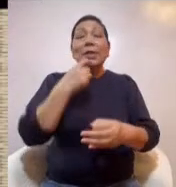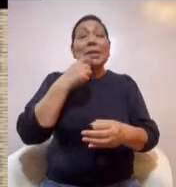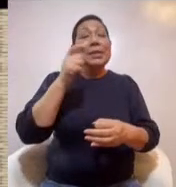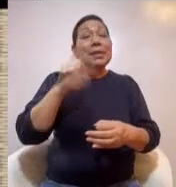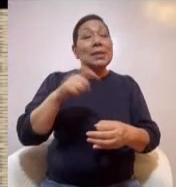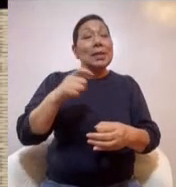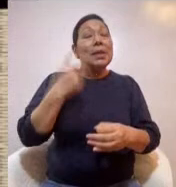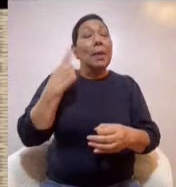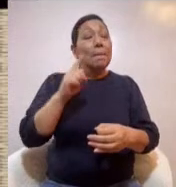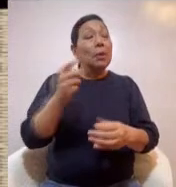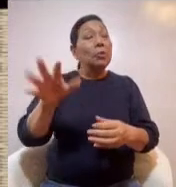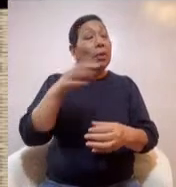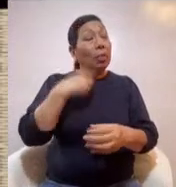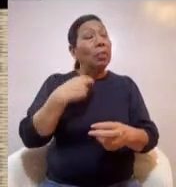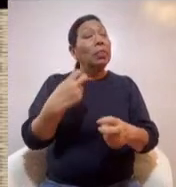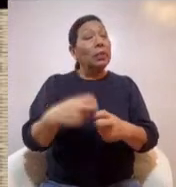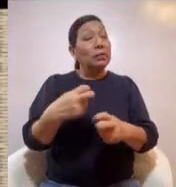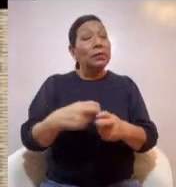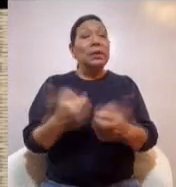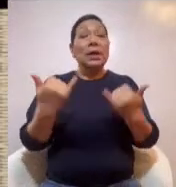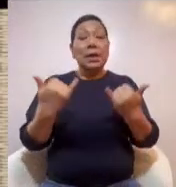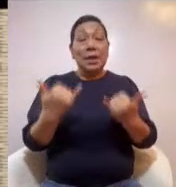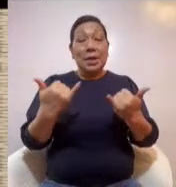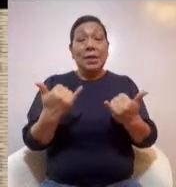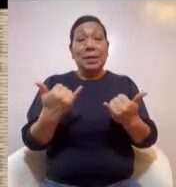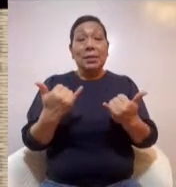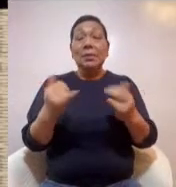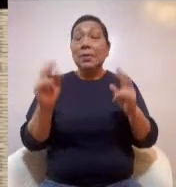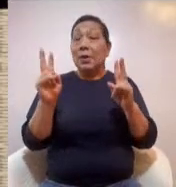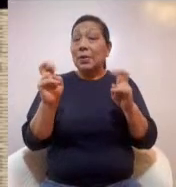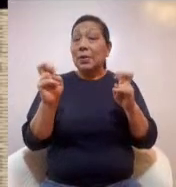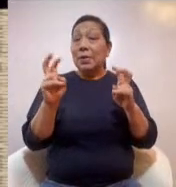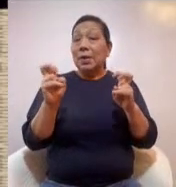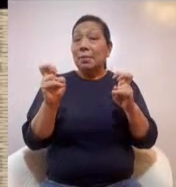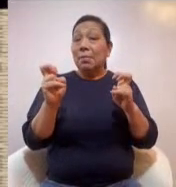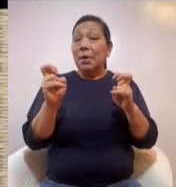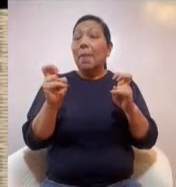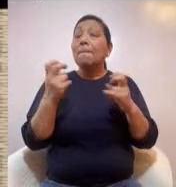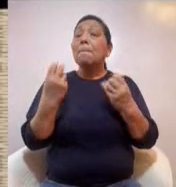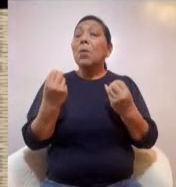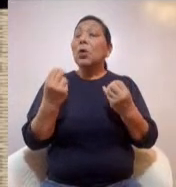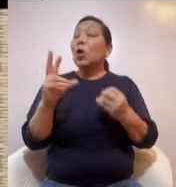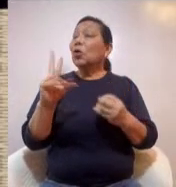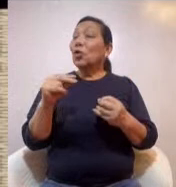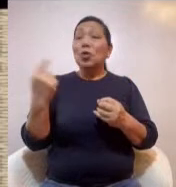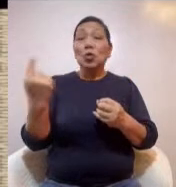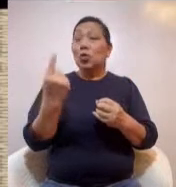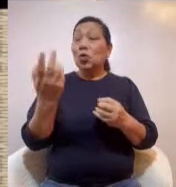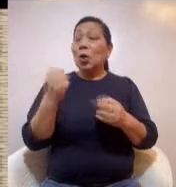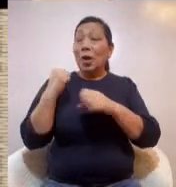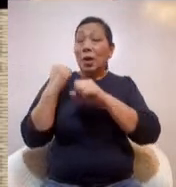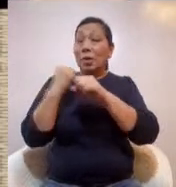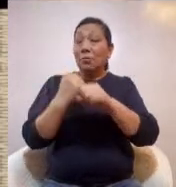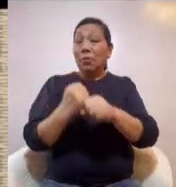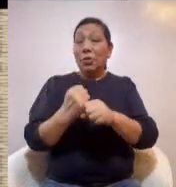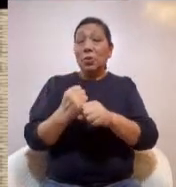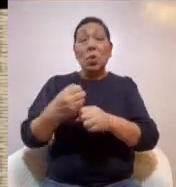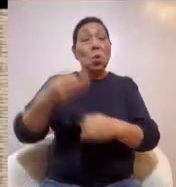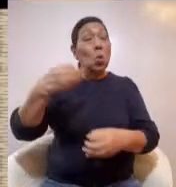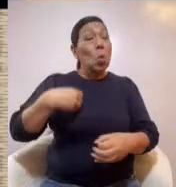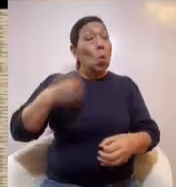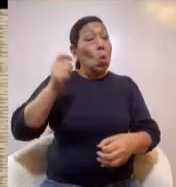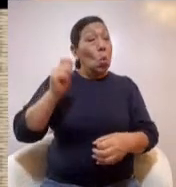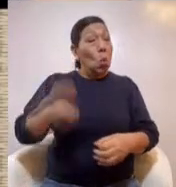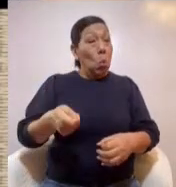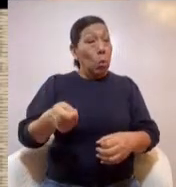justicia requiere también para ser eficiente. Y ese es un tema fundamental, porque no es solo el esfuerzo que hagan